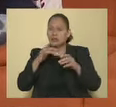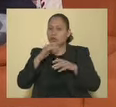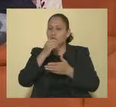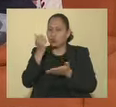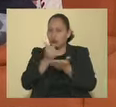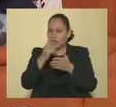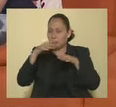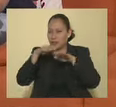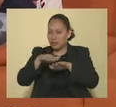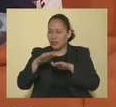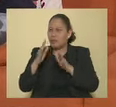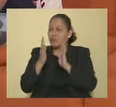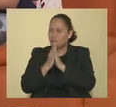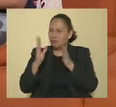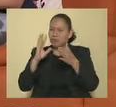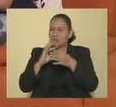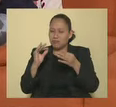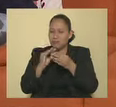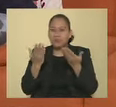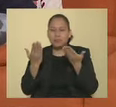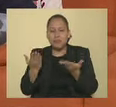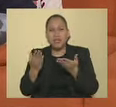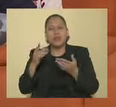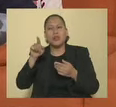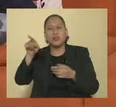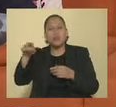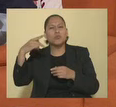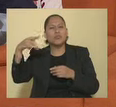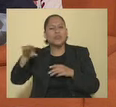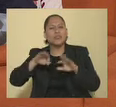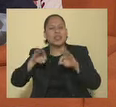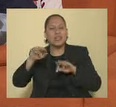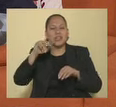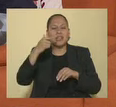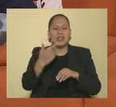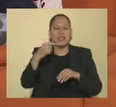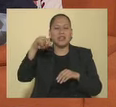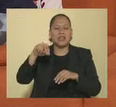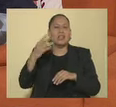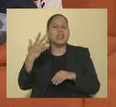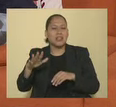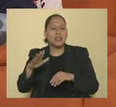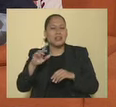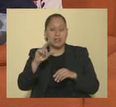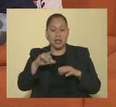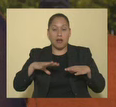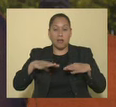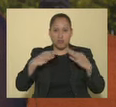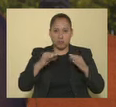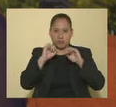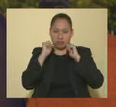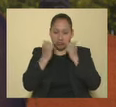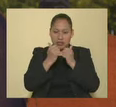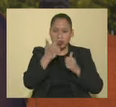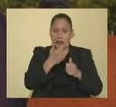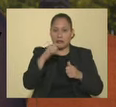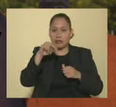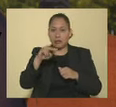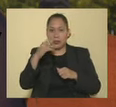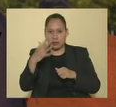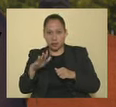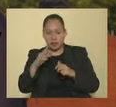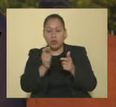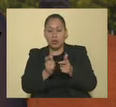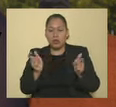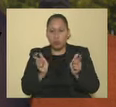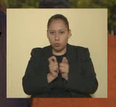Incluyente. Y bueno, quiero que nos cuentes a qué se dedica GN10. Bueno, Fundación GN10 es un grupo que